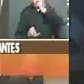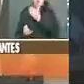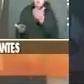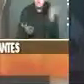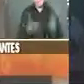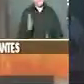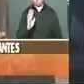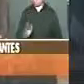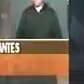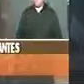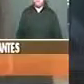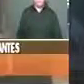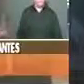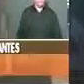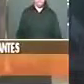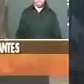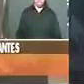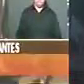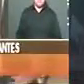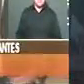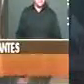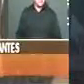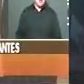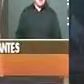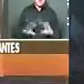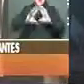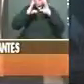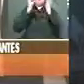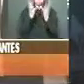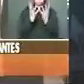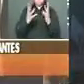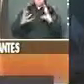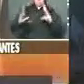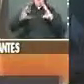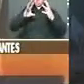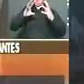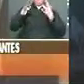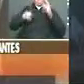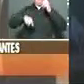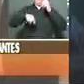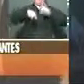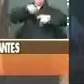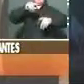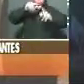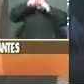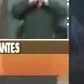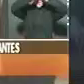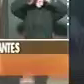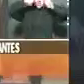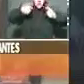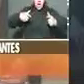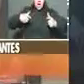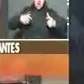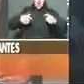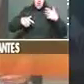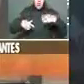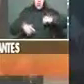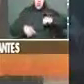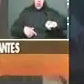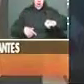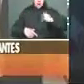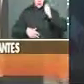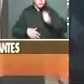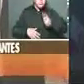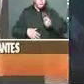es invirtiendo el mundo al revés. Aquí no podemos nosotros permitir que el Estado de Derecho se acabe, que Colombia sea la patria